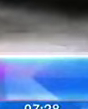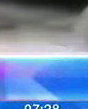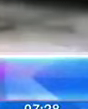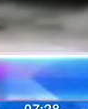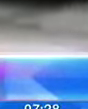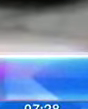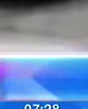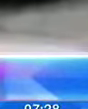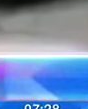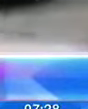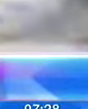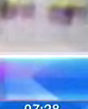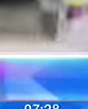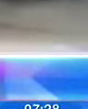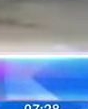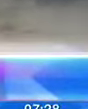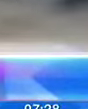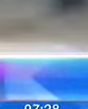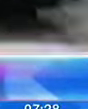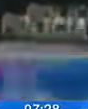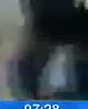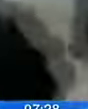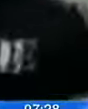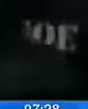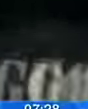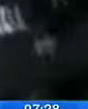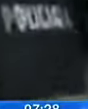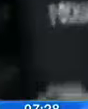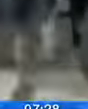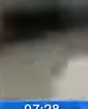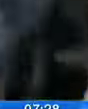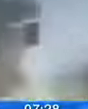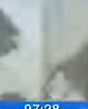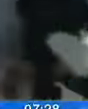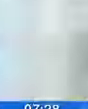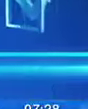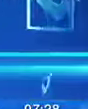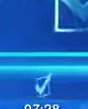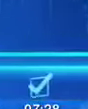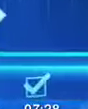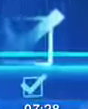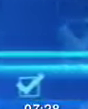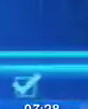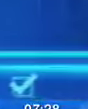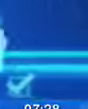Correa. El desarrollo de esta información y mucho más al volver acá en El Comercio TV.